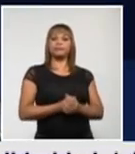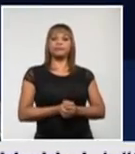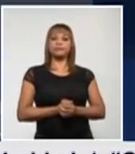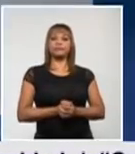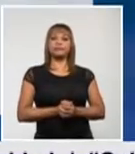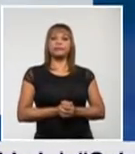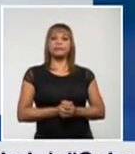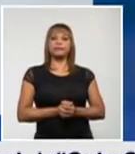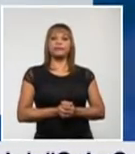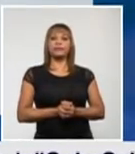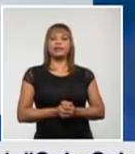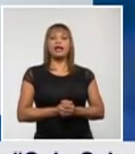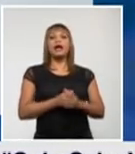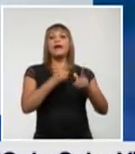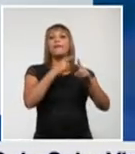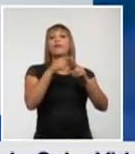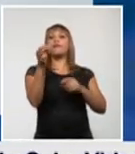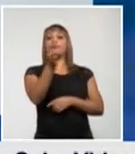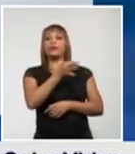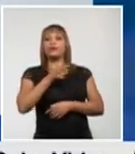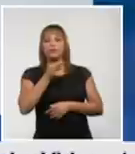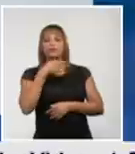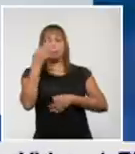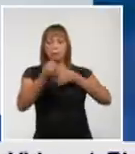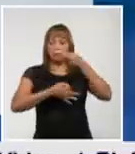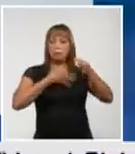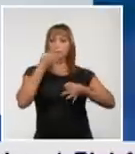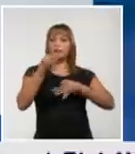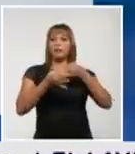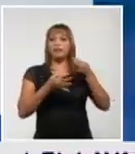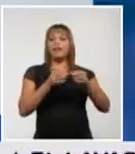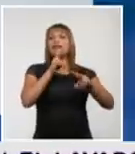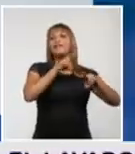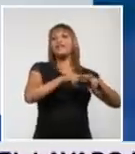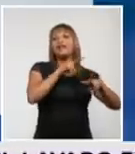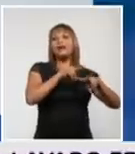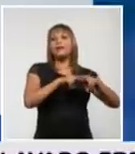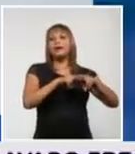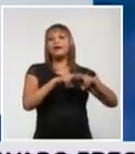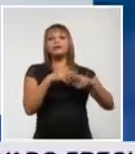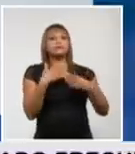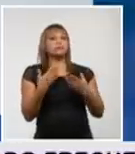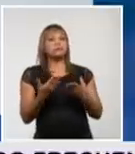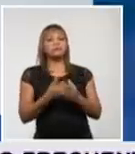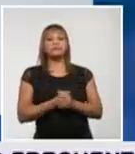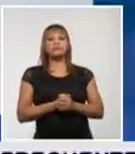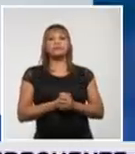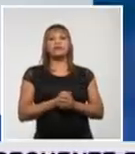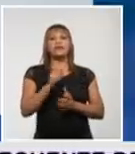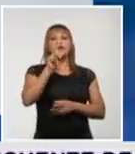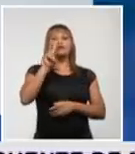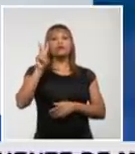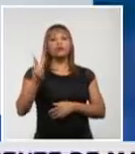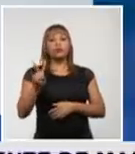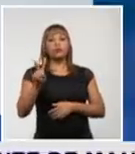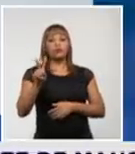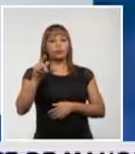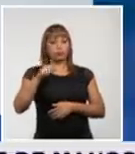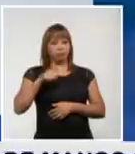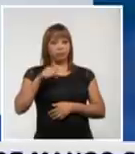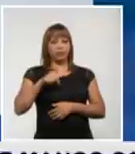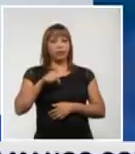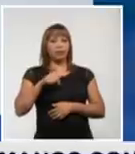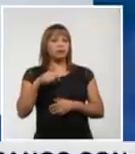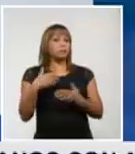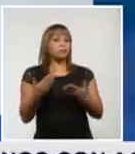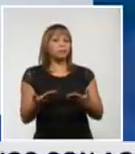Ahora, por municipio de La Habana, pues los 12 casos autóctonos